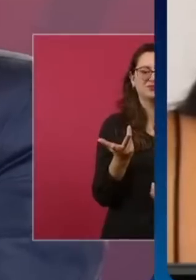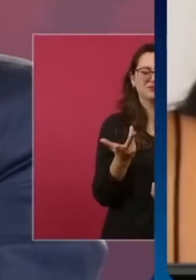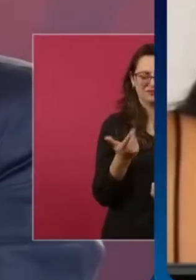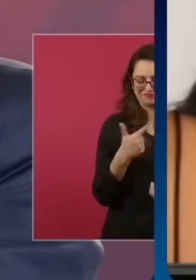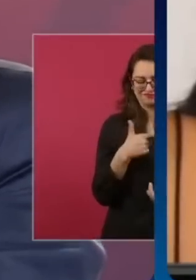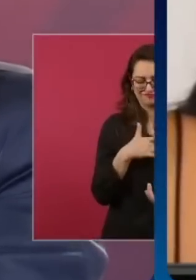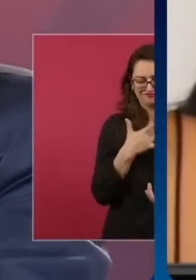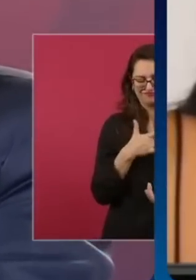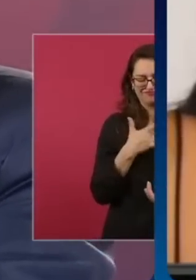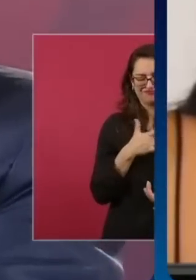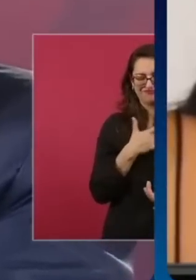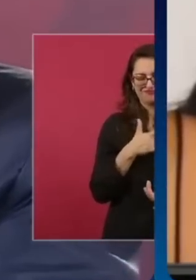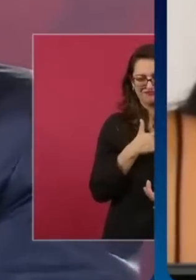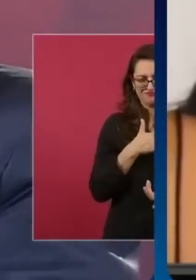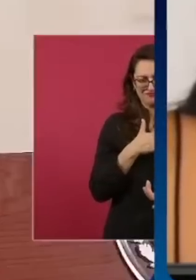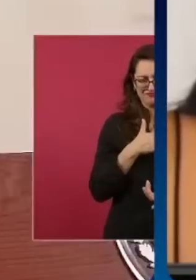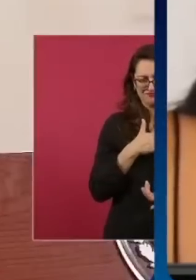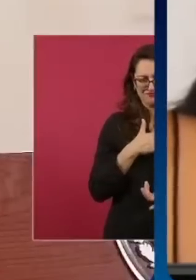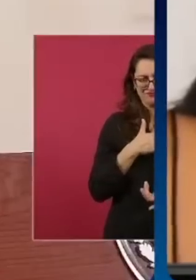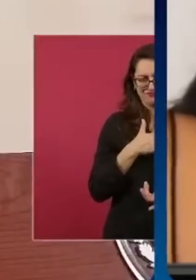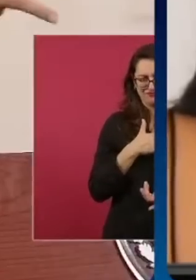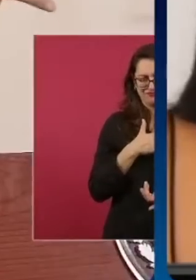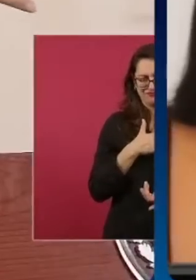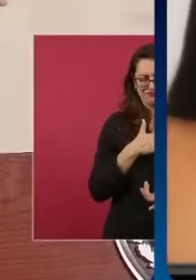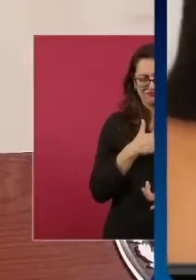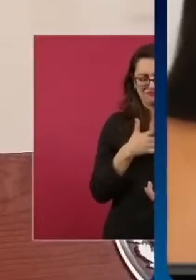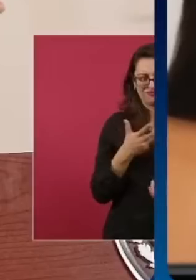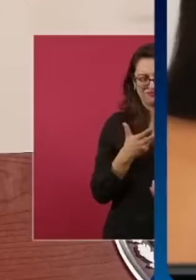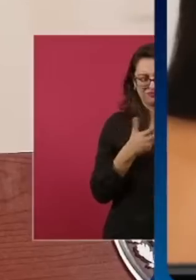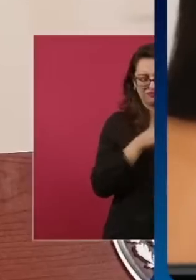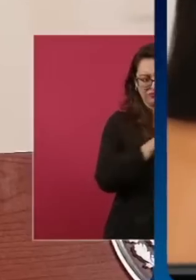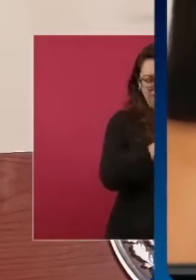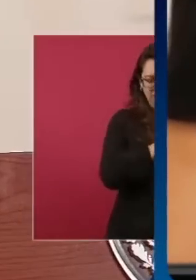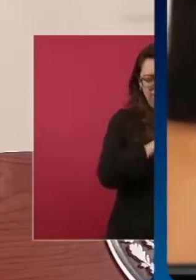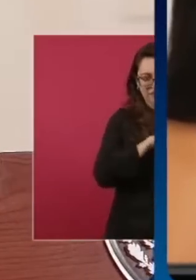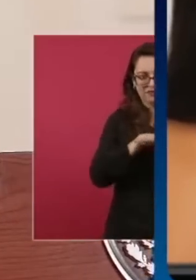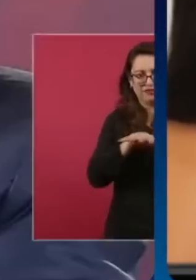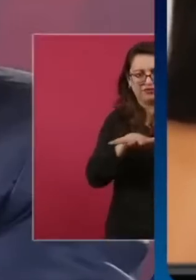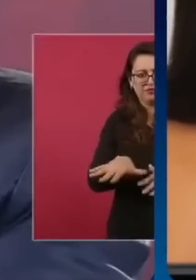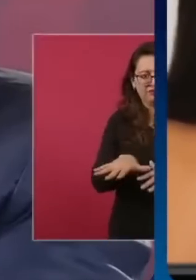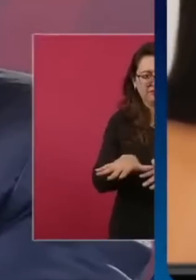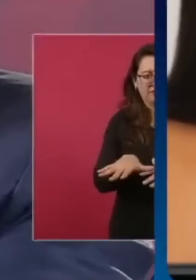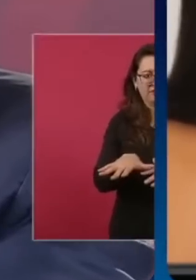estoy seguro pues, de que no venía con la idea de ir a